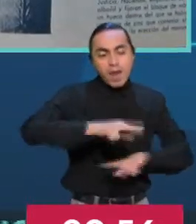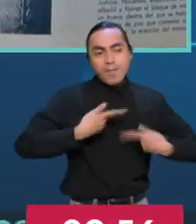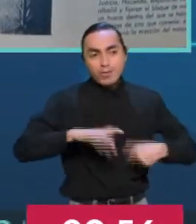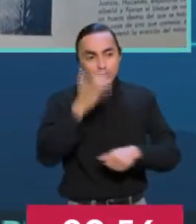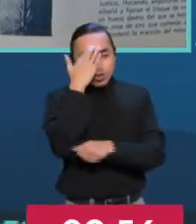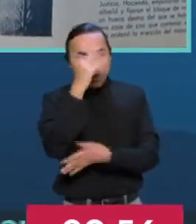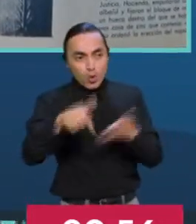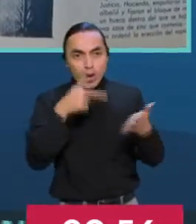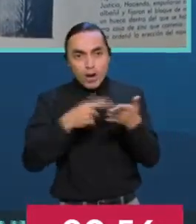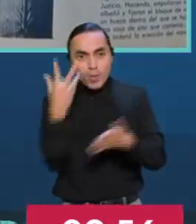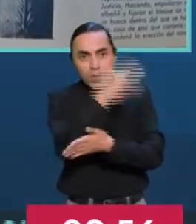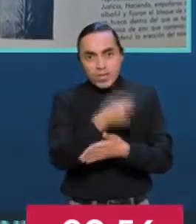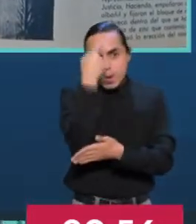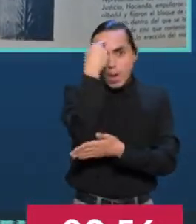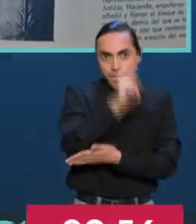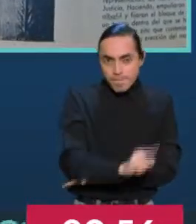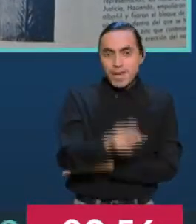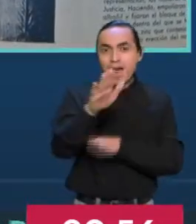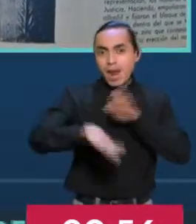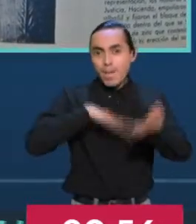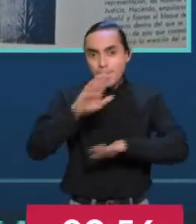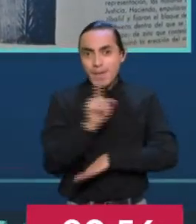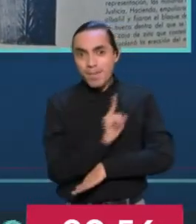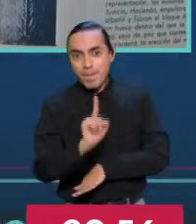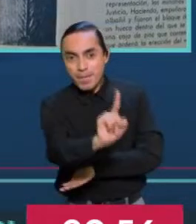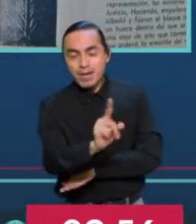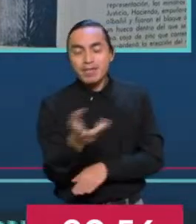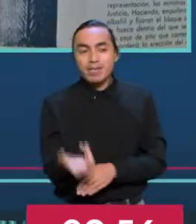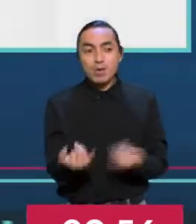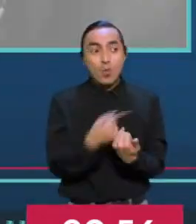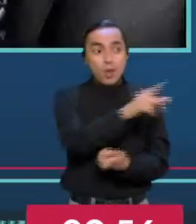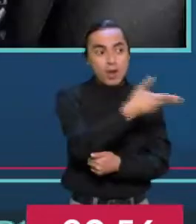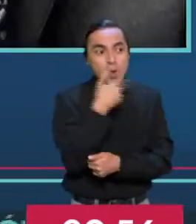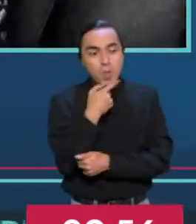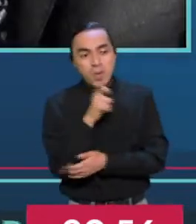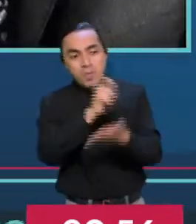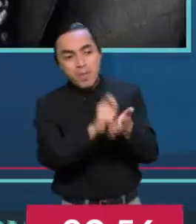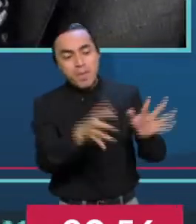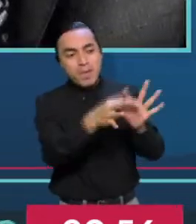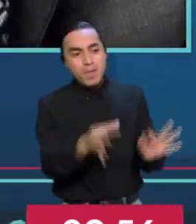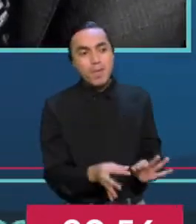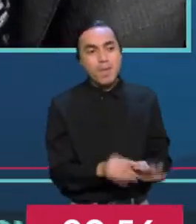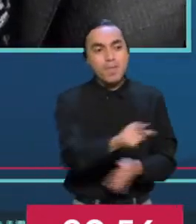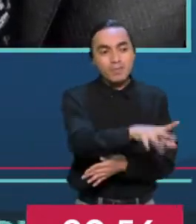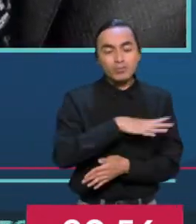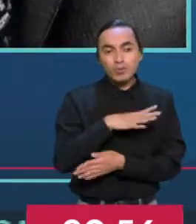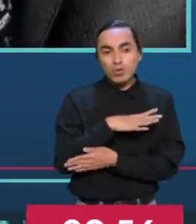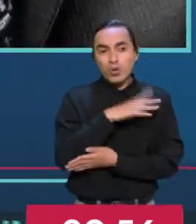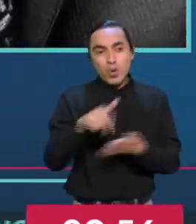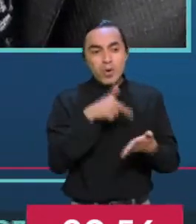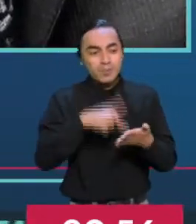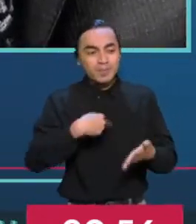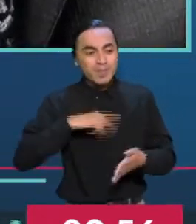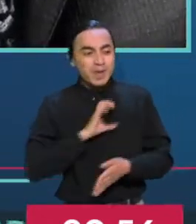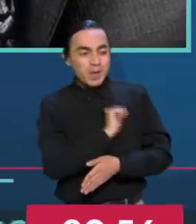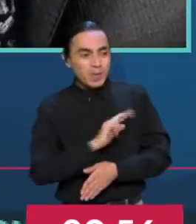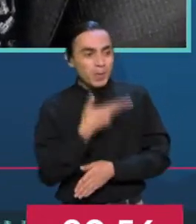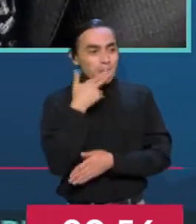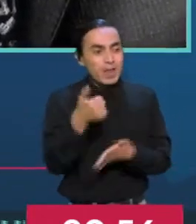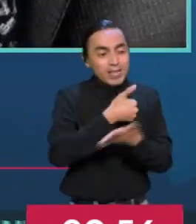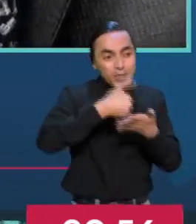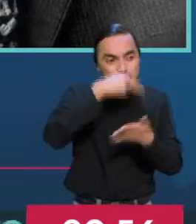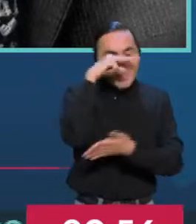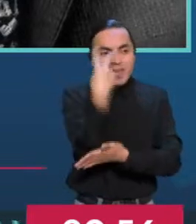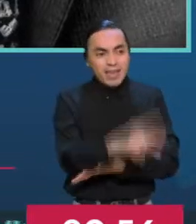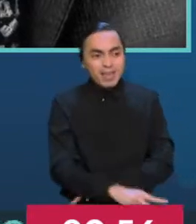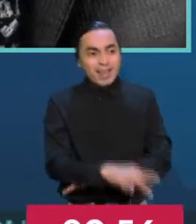muy bonito para caminar. Y Salvador Novo específicamente retrata uno de mis espacios favoritos en la Ciudad de México, que es la Calzada